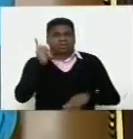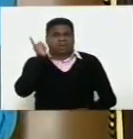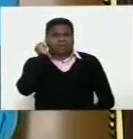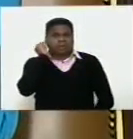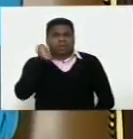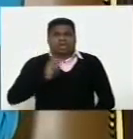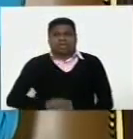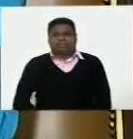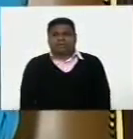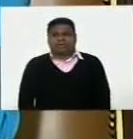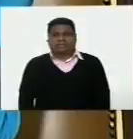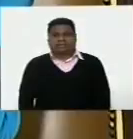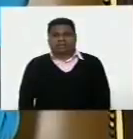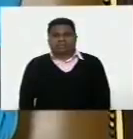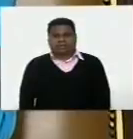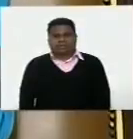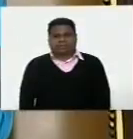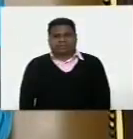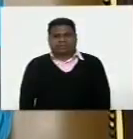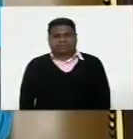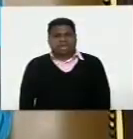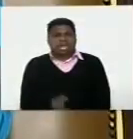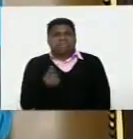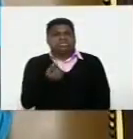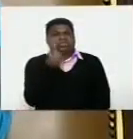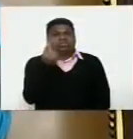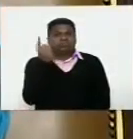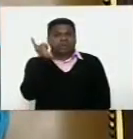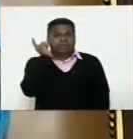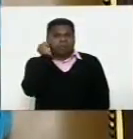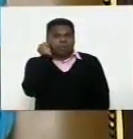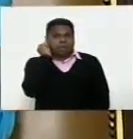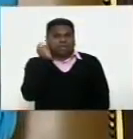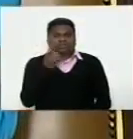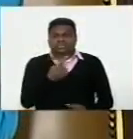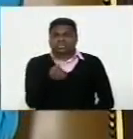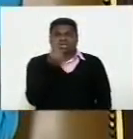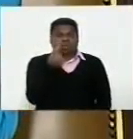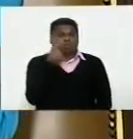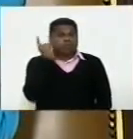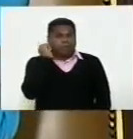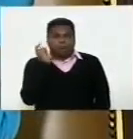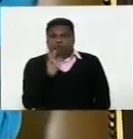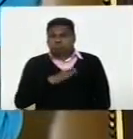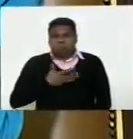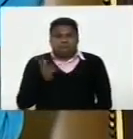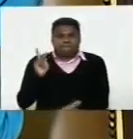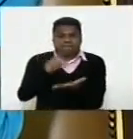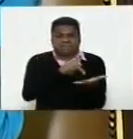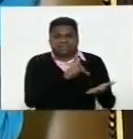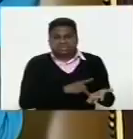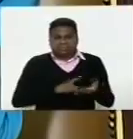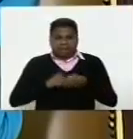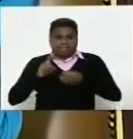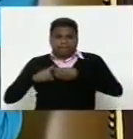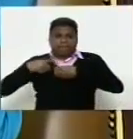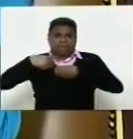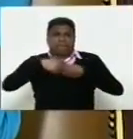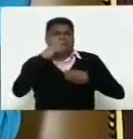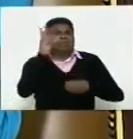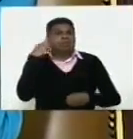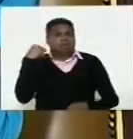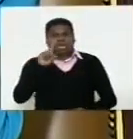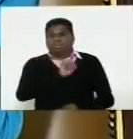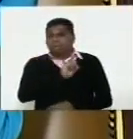Ninguna mujer forma parte de ese gabinete, así como tampoco ninguna persona afrodescendiente forma parte de ese